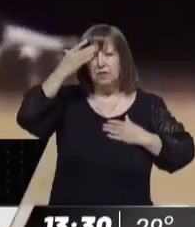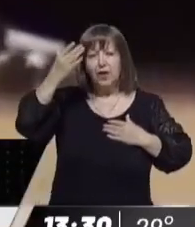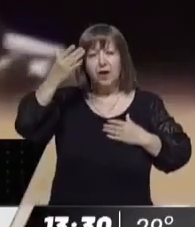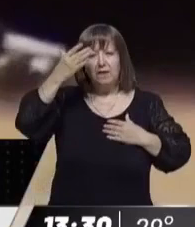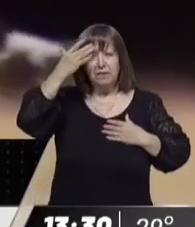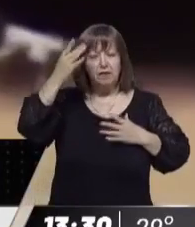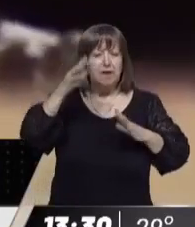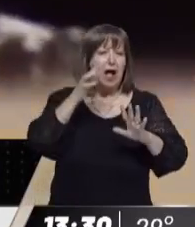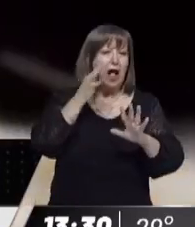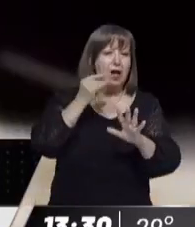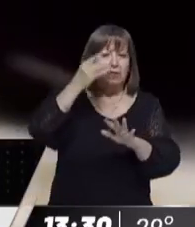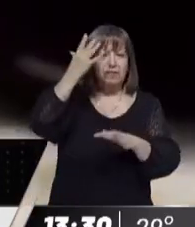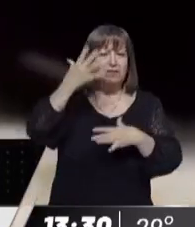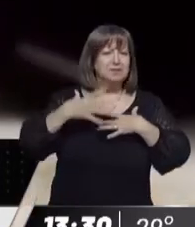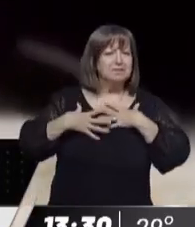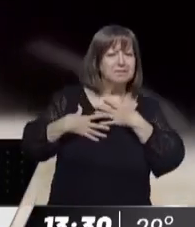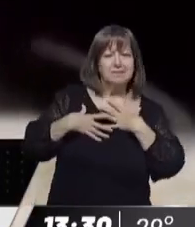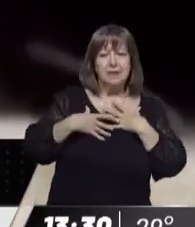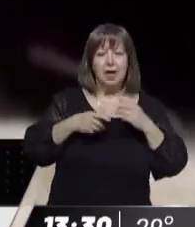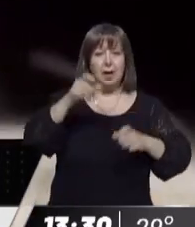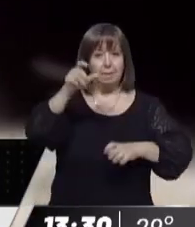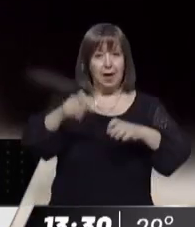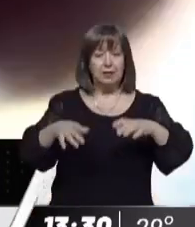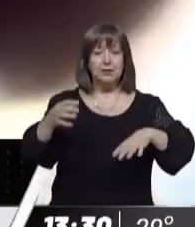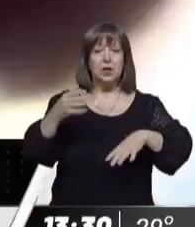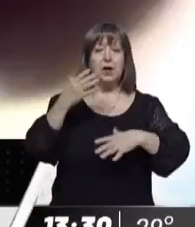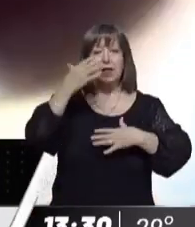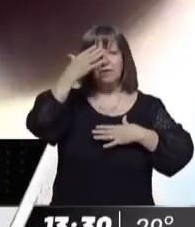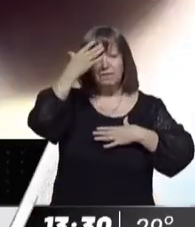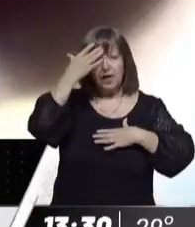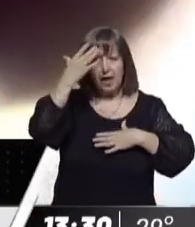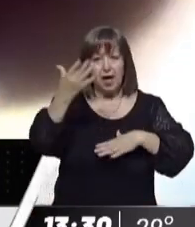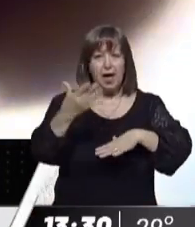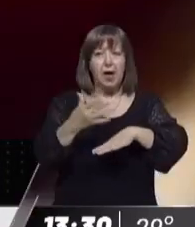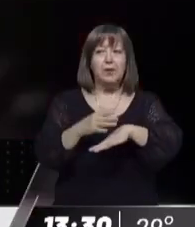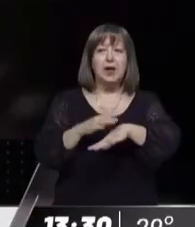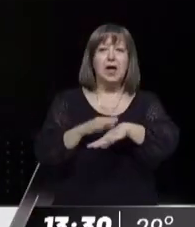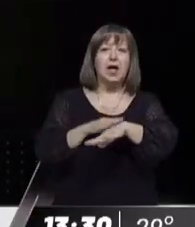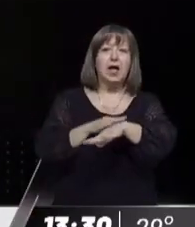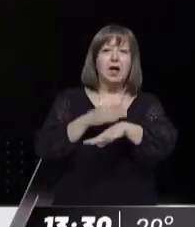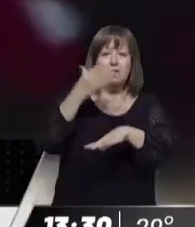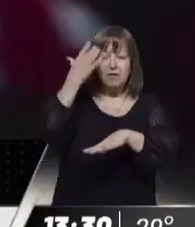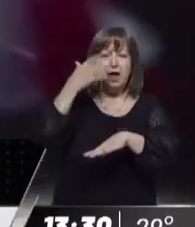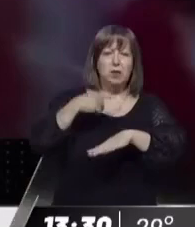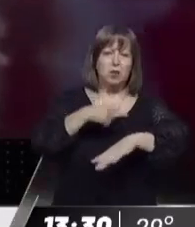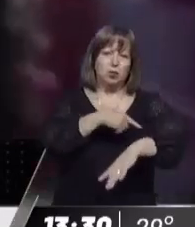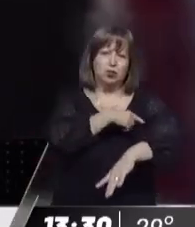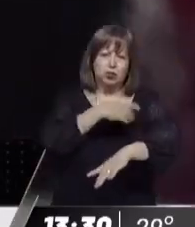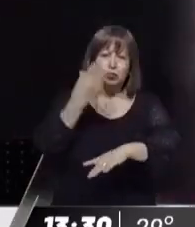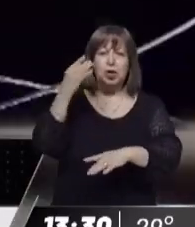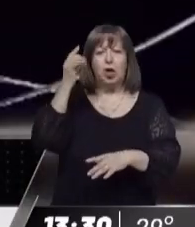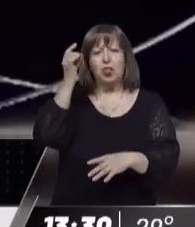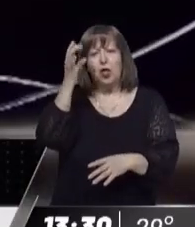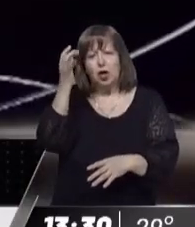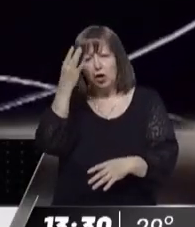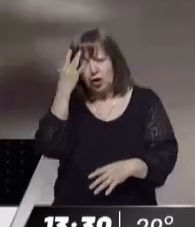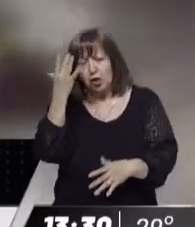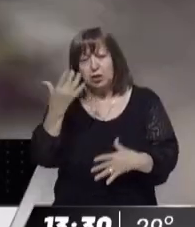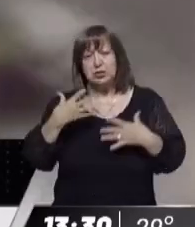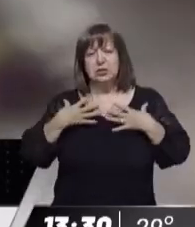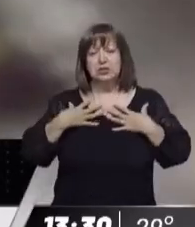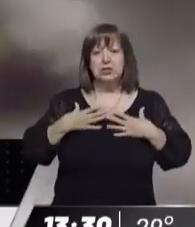inespecífico. Entonces, toda persona que tenga síntomas compatibles, que son fiebre alta, dolor de cabeza,